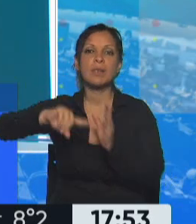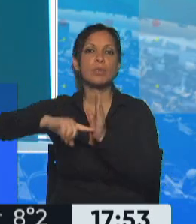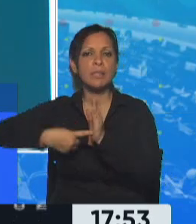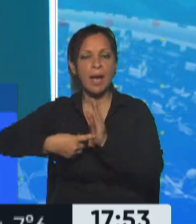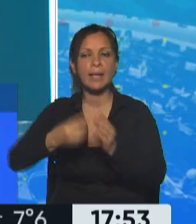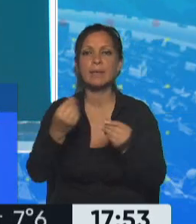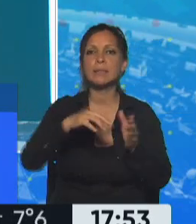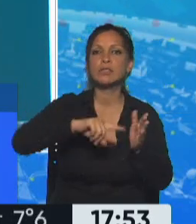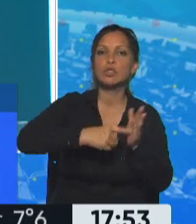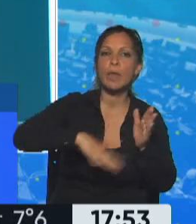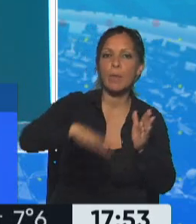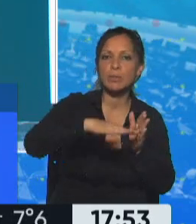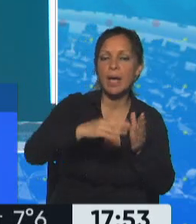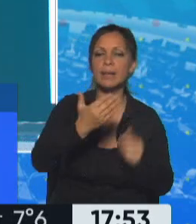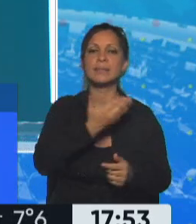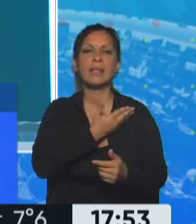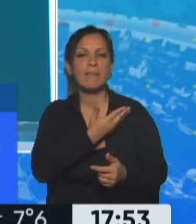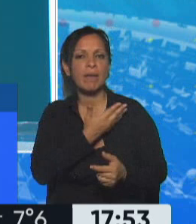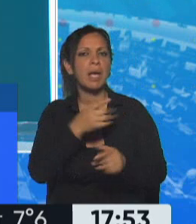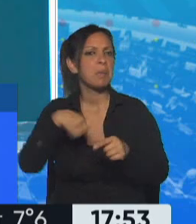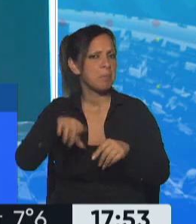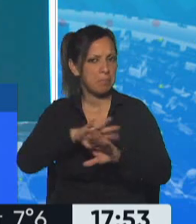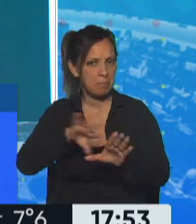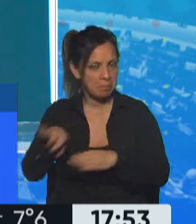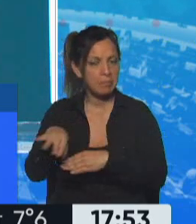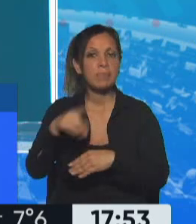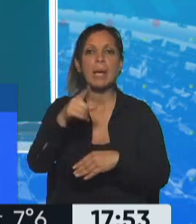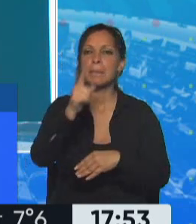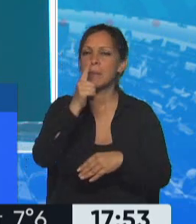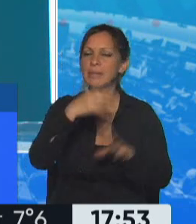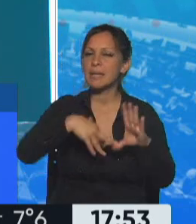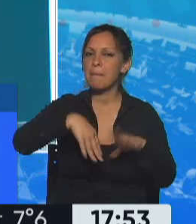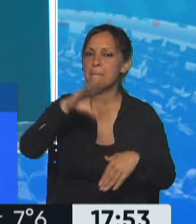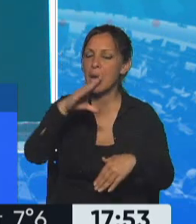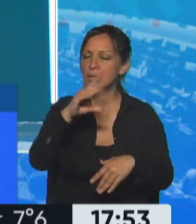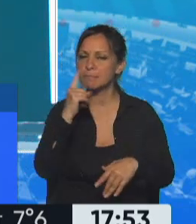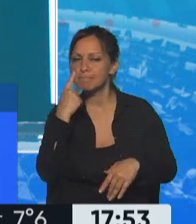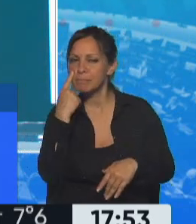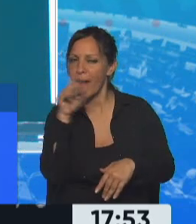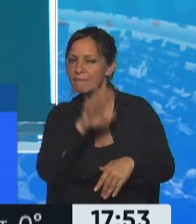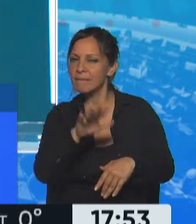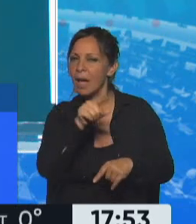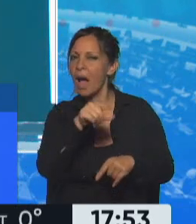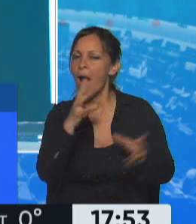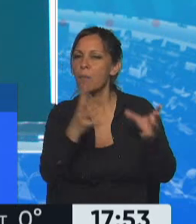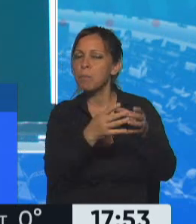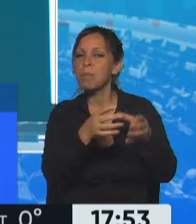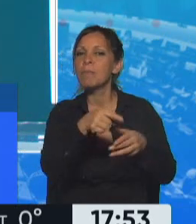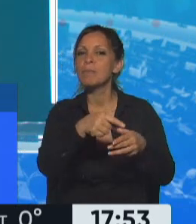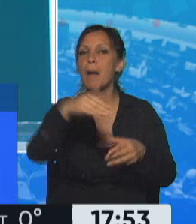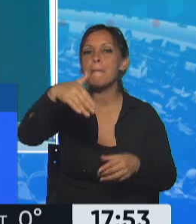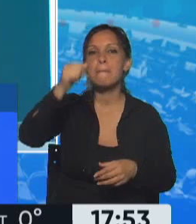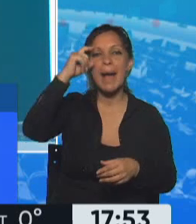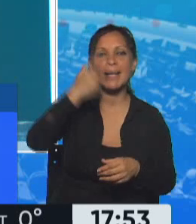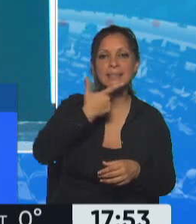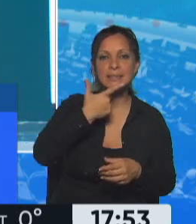ciudad de Buenos Aires, quién gana Santa Fe, qué espacio. Lógicamente me parece que la que más atracción genera hoy es la de Facundo Manes y Diego